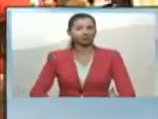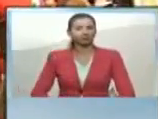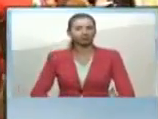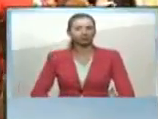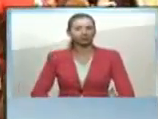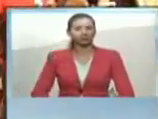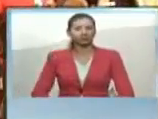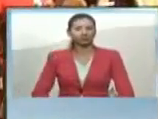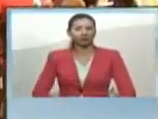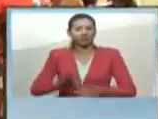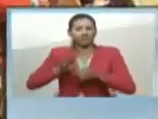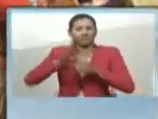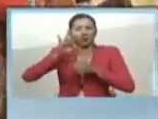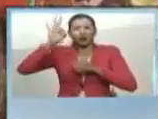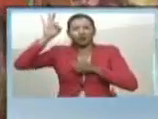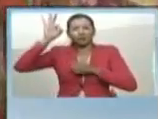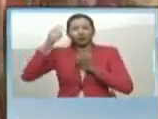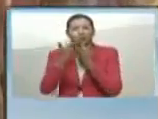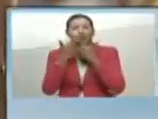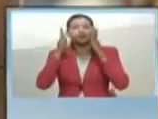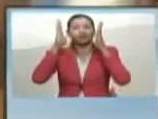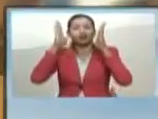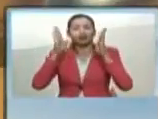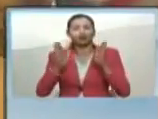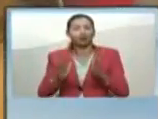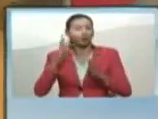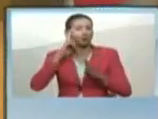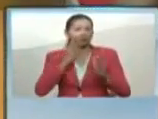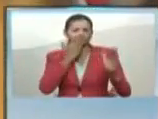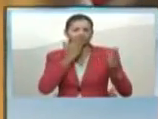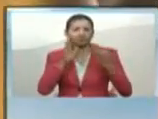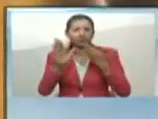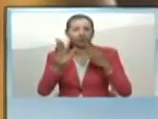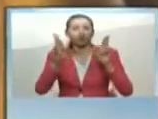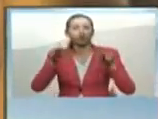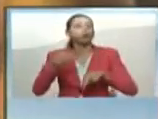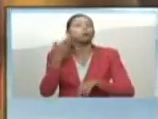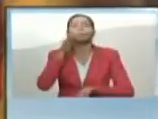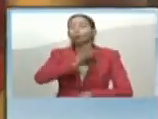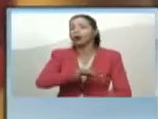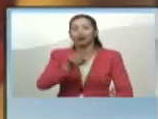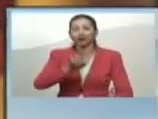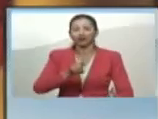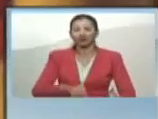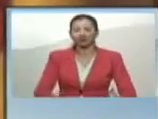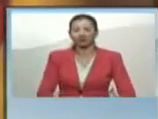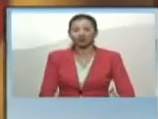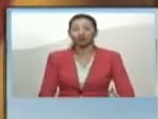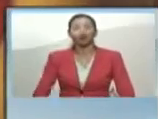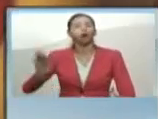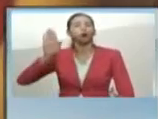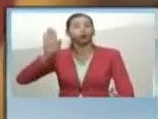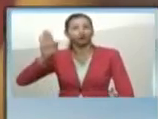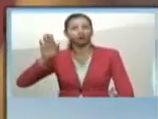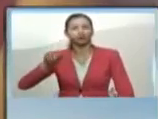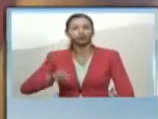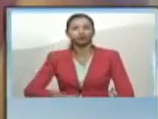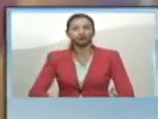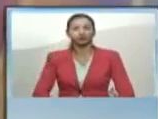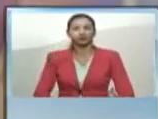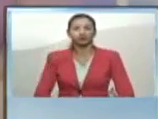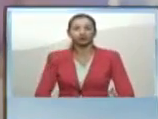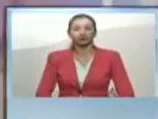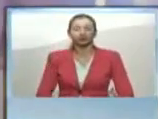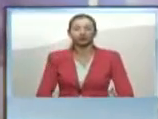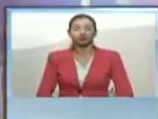el espíritu inmortal del Libertador Bolívar. Por el espíritu inmortal del Libertador Bolívar. Juramos. Juramos. Por el